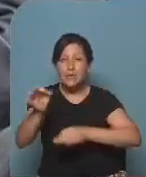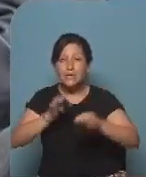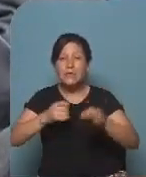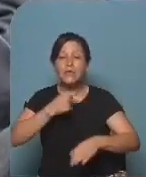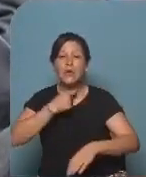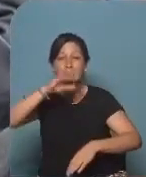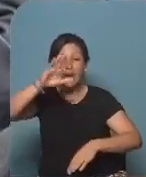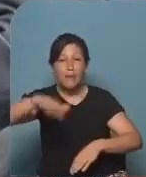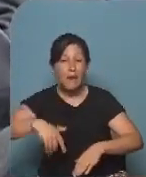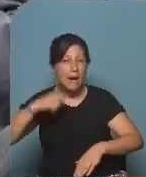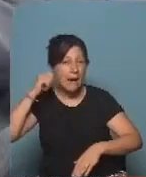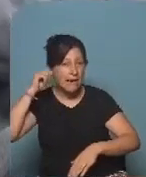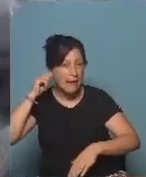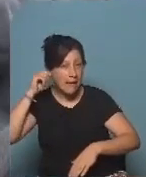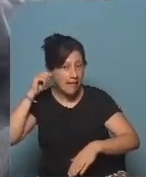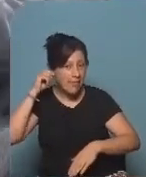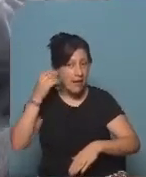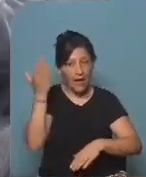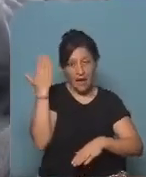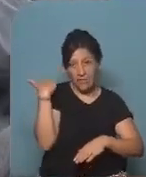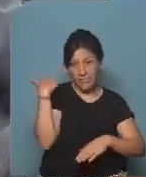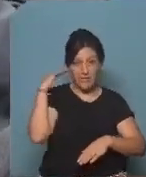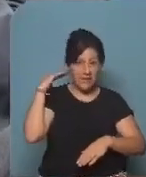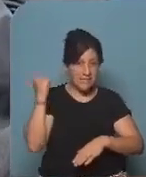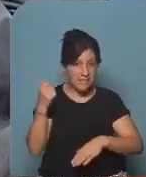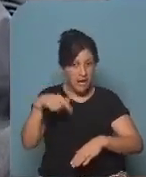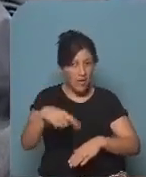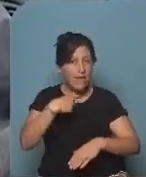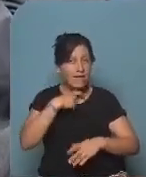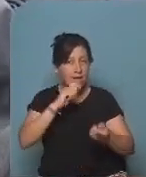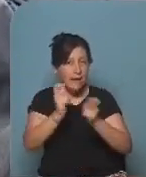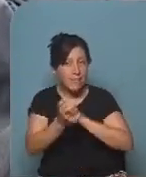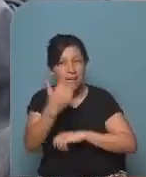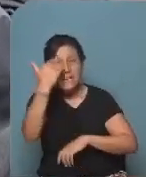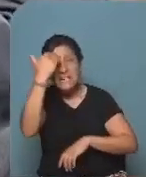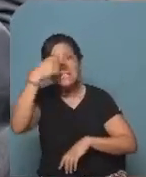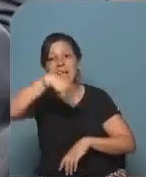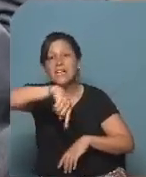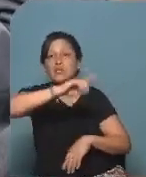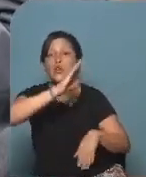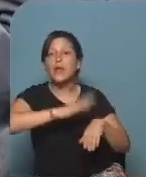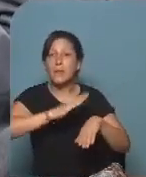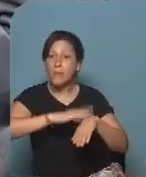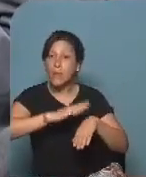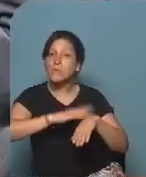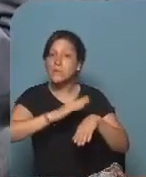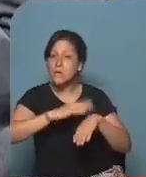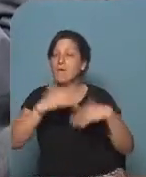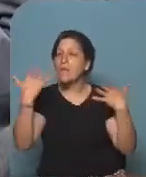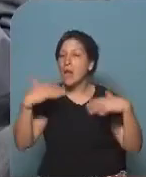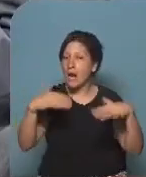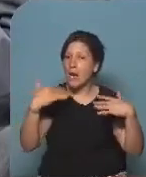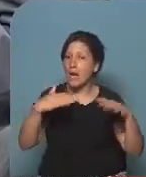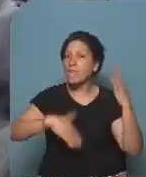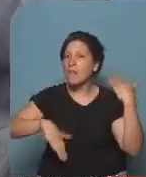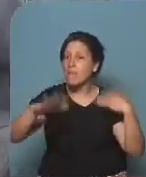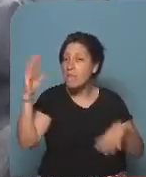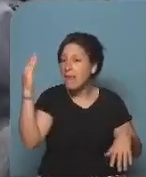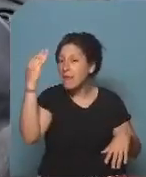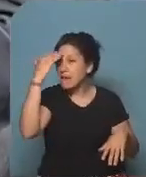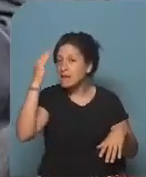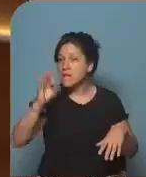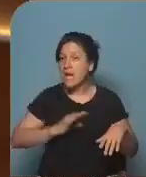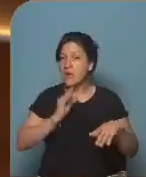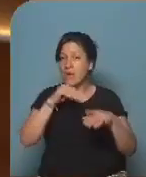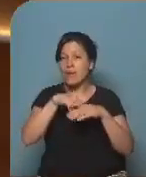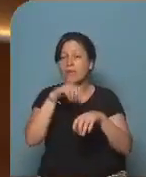menores de 16 a 15 años para aquellos que cometen delitos graves, que merecen penas de más de 15 años de prisión. ¿Cuál es la